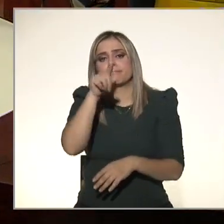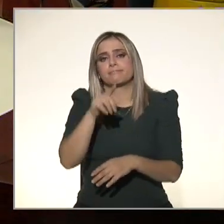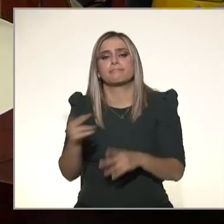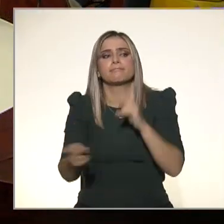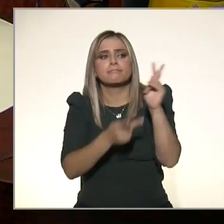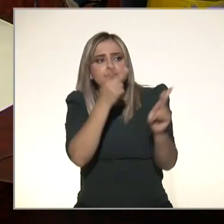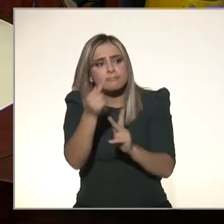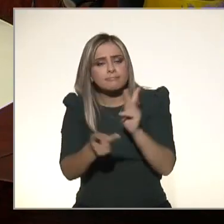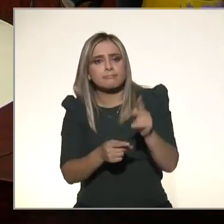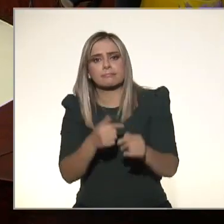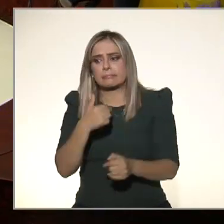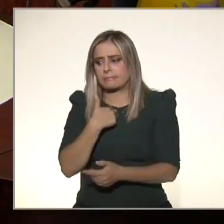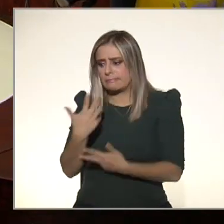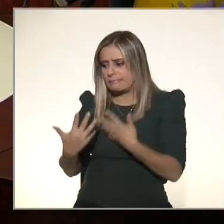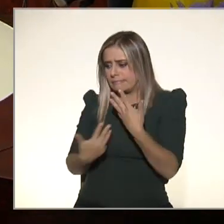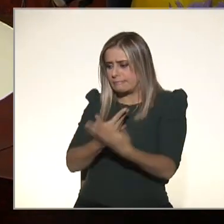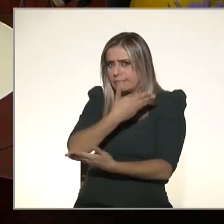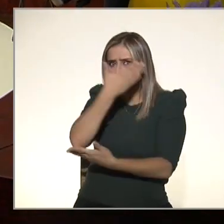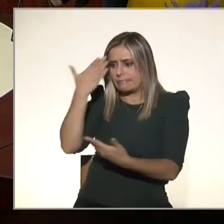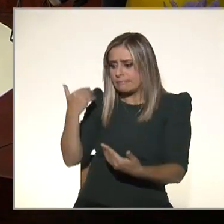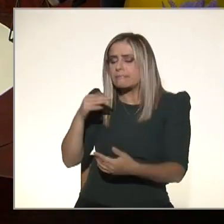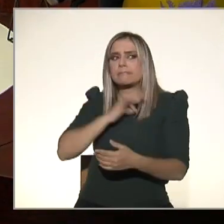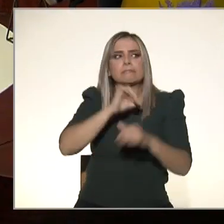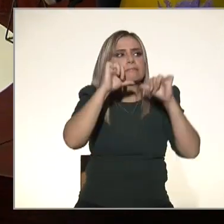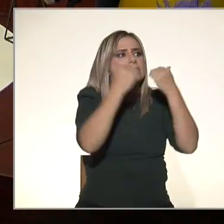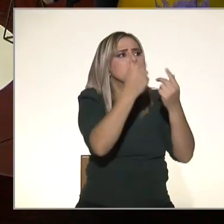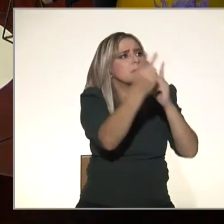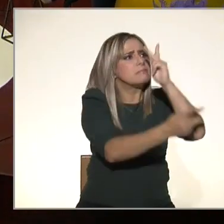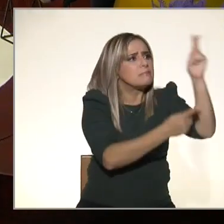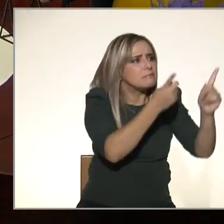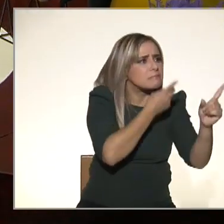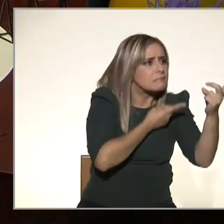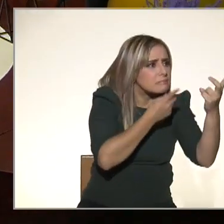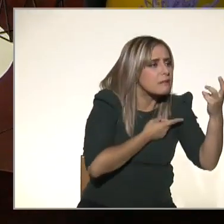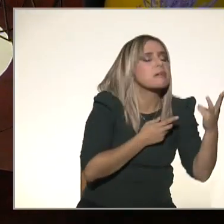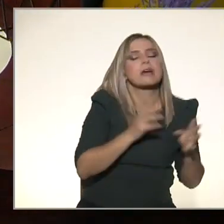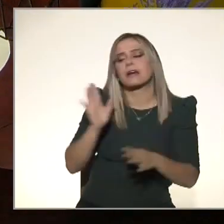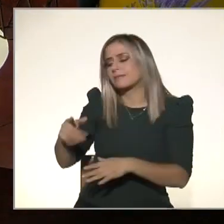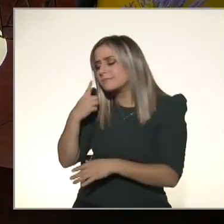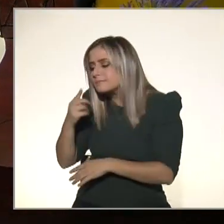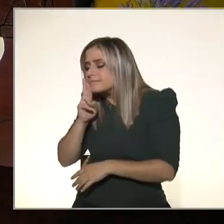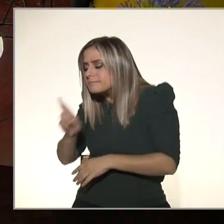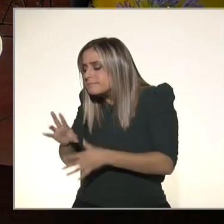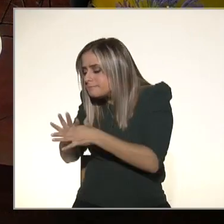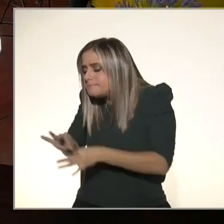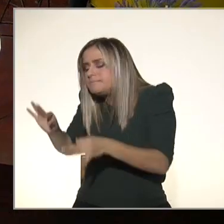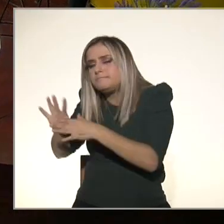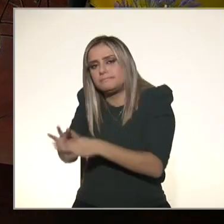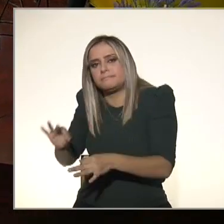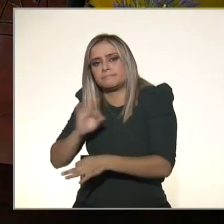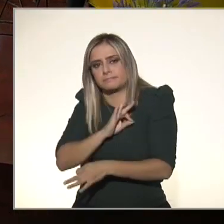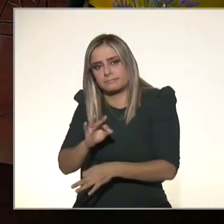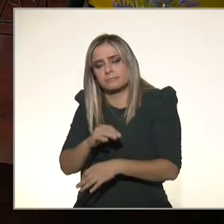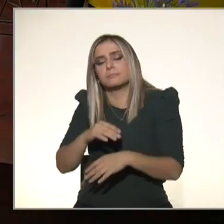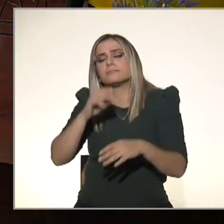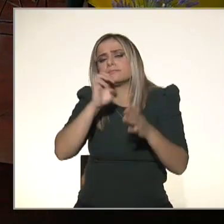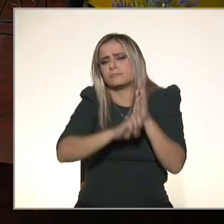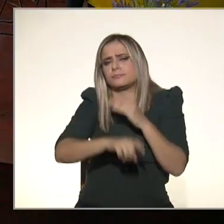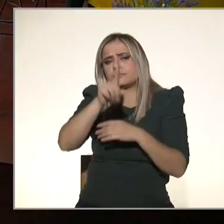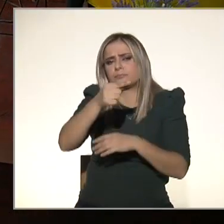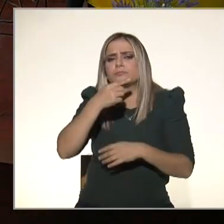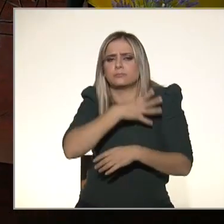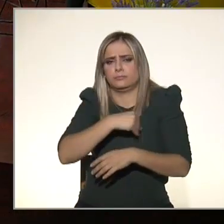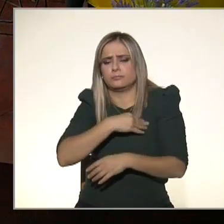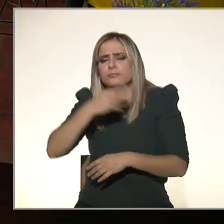y tú no sabes bien cómo responder, te puedes apoyar. Hay gente que te puede ayudar a responder. Bueno, mira, hijito, ahorita no tengo todas las respuestas, pero ¿por